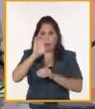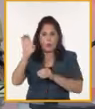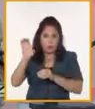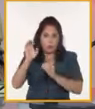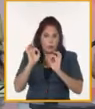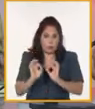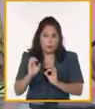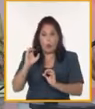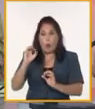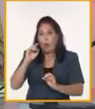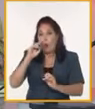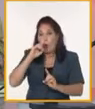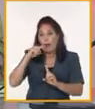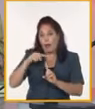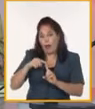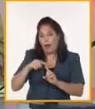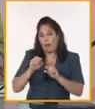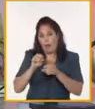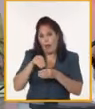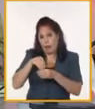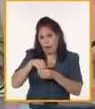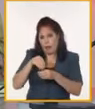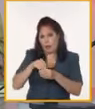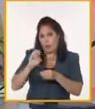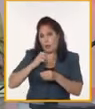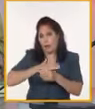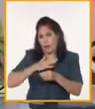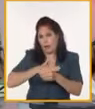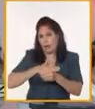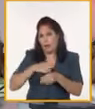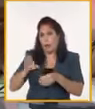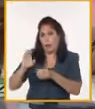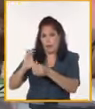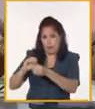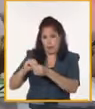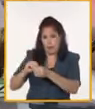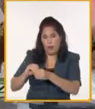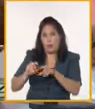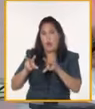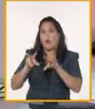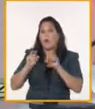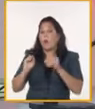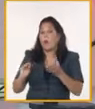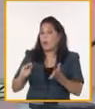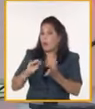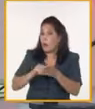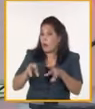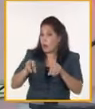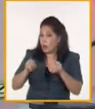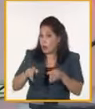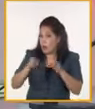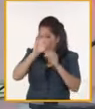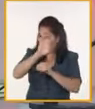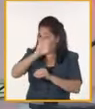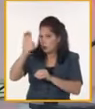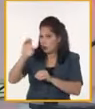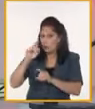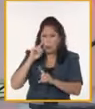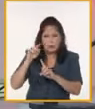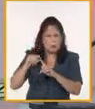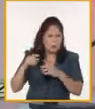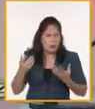actores de económicos no estatales qué misión cumpliría en este sentido